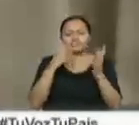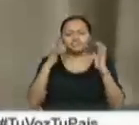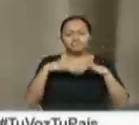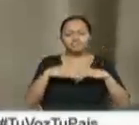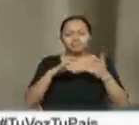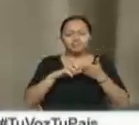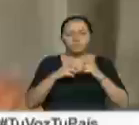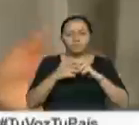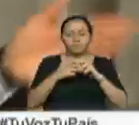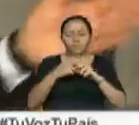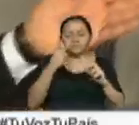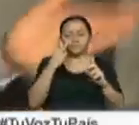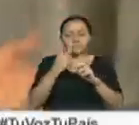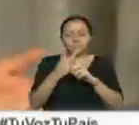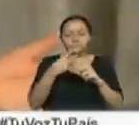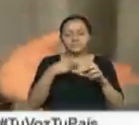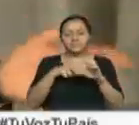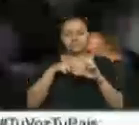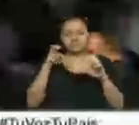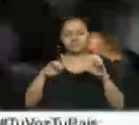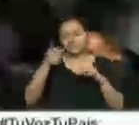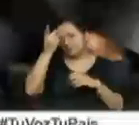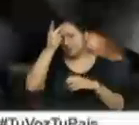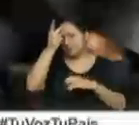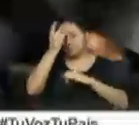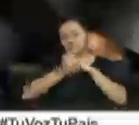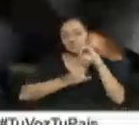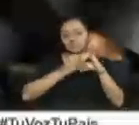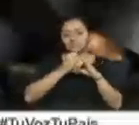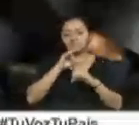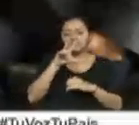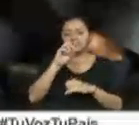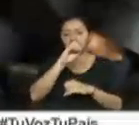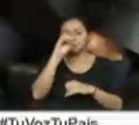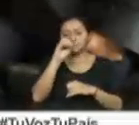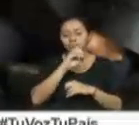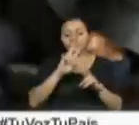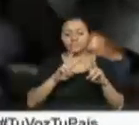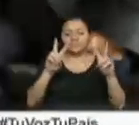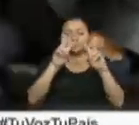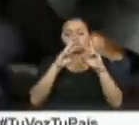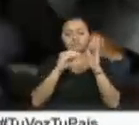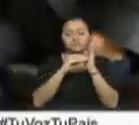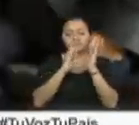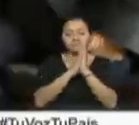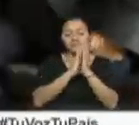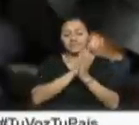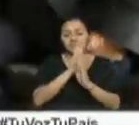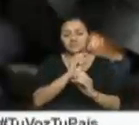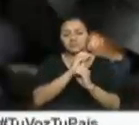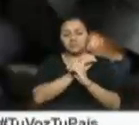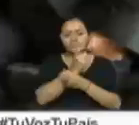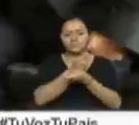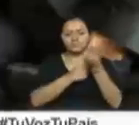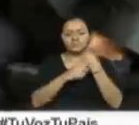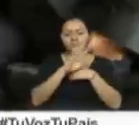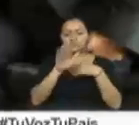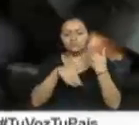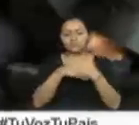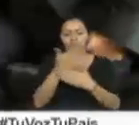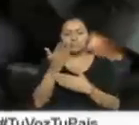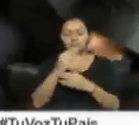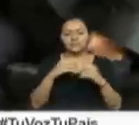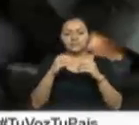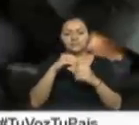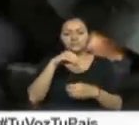desastre. Nosotros retiramos deuda al 30% de su valor nominal, que era el valor de mercado. Obligamos a vender a los tenedores de bonos y